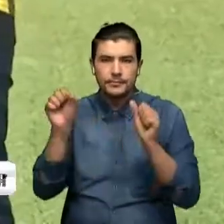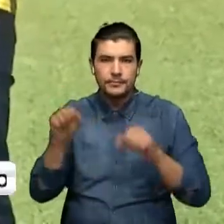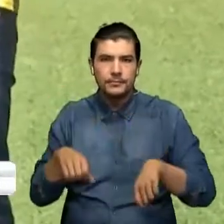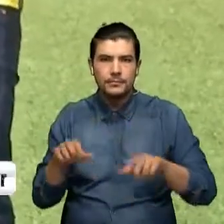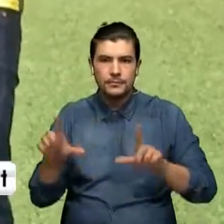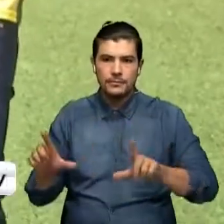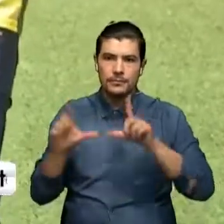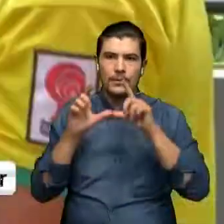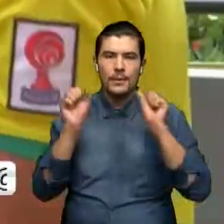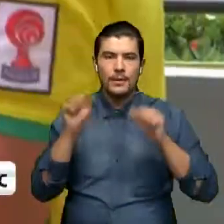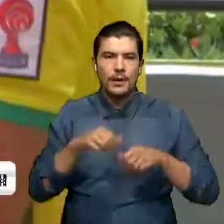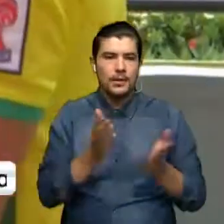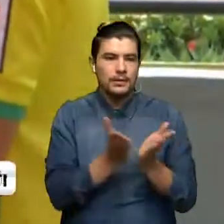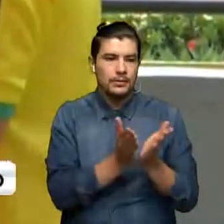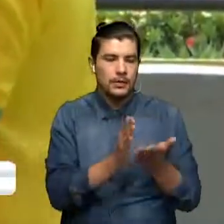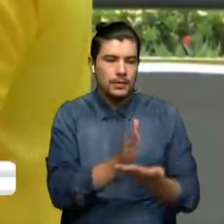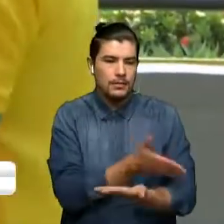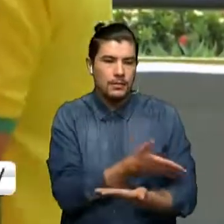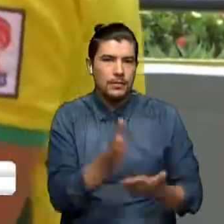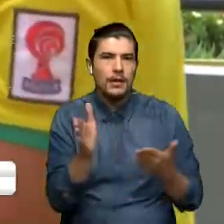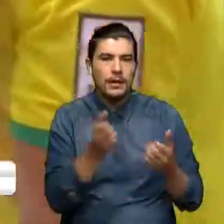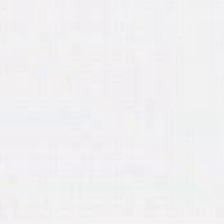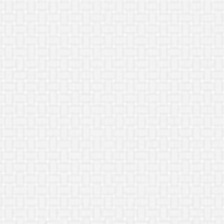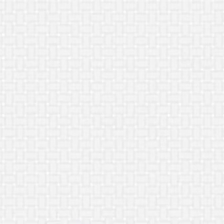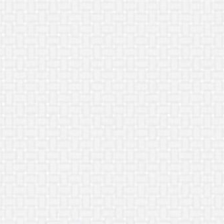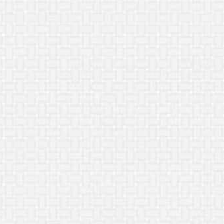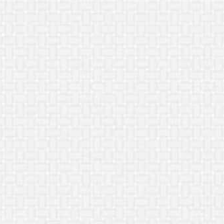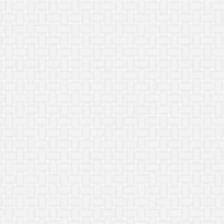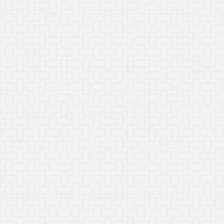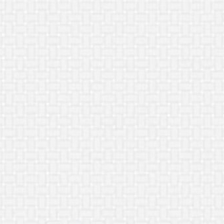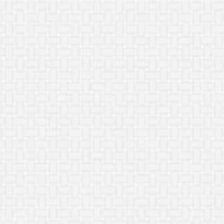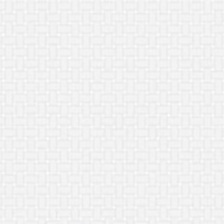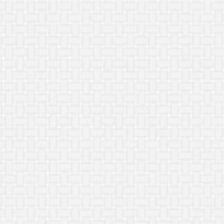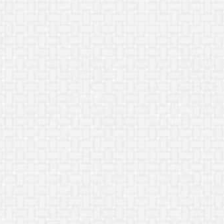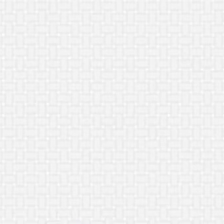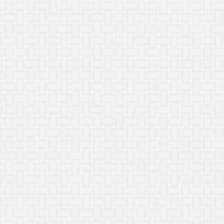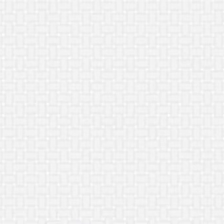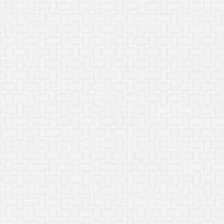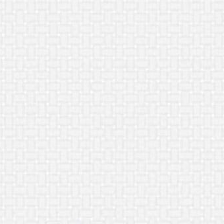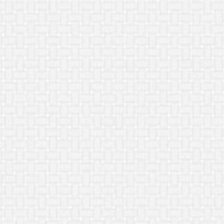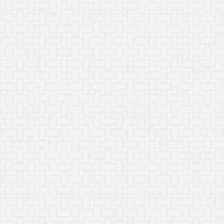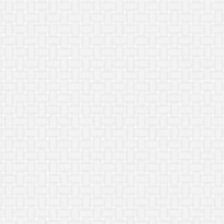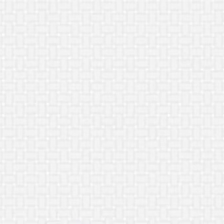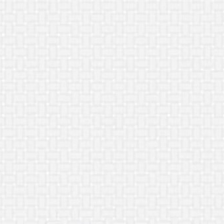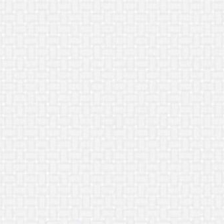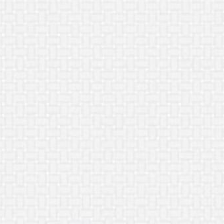y apoyar a atlético bucaramanga jandro puntocom